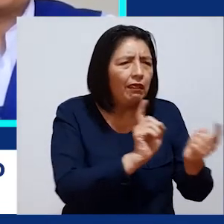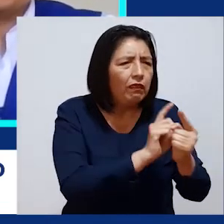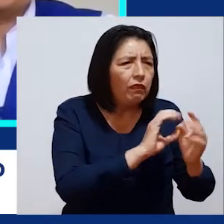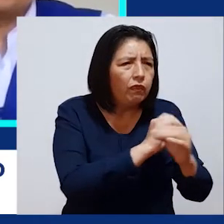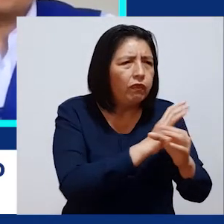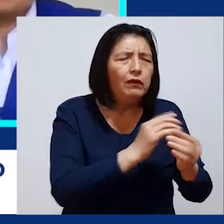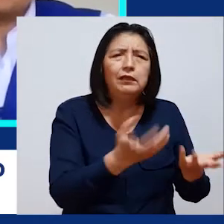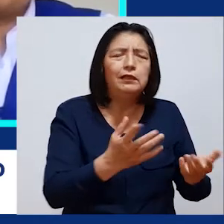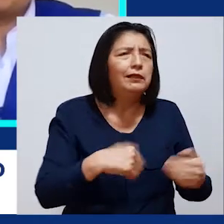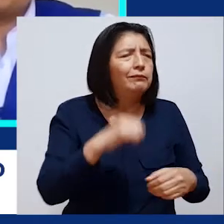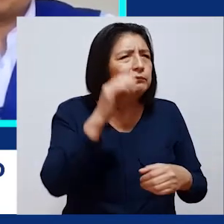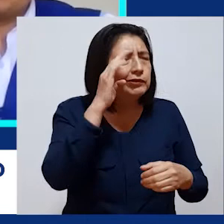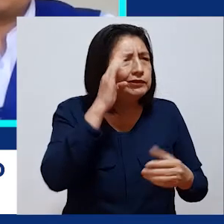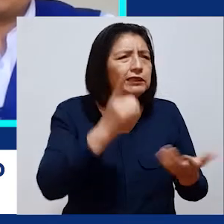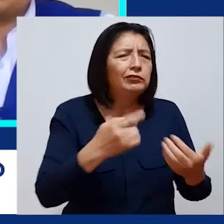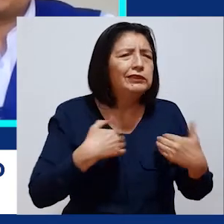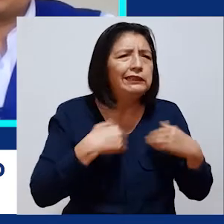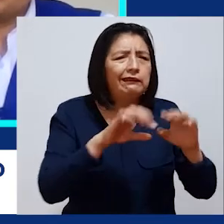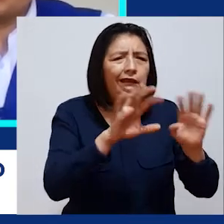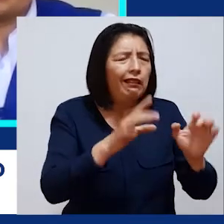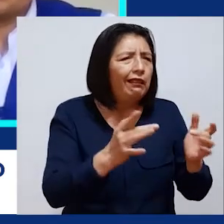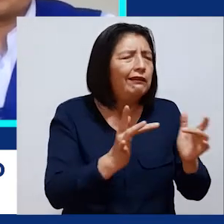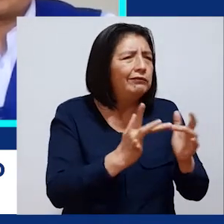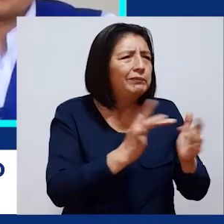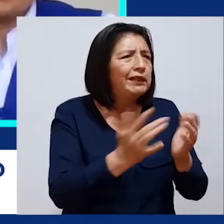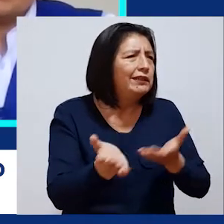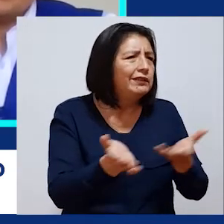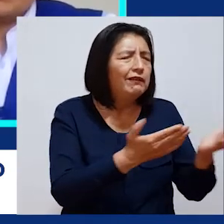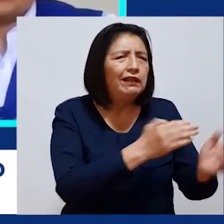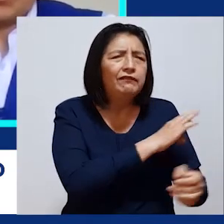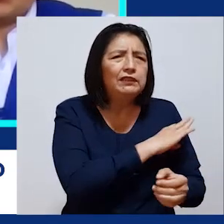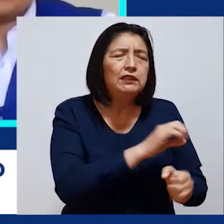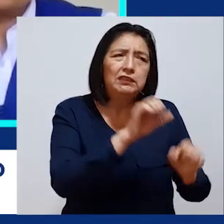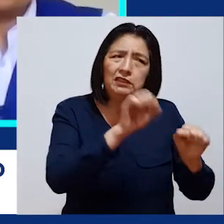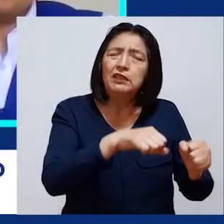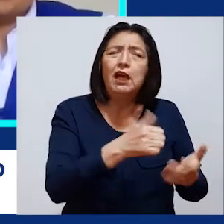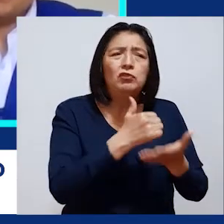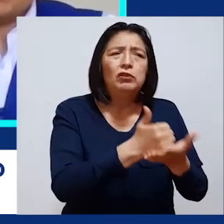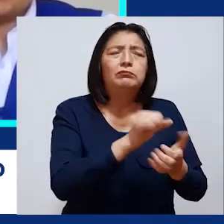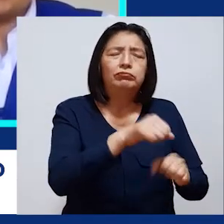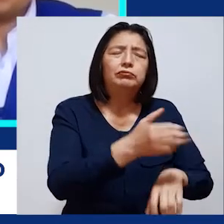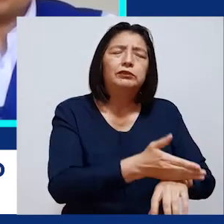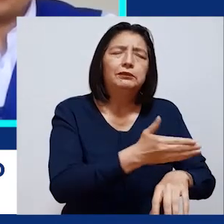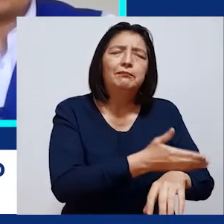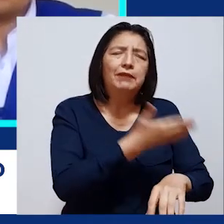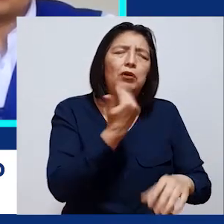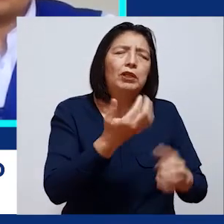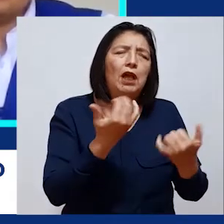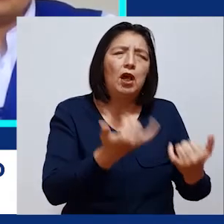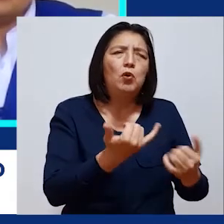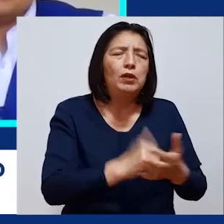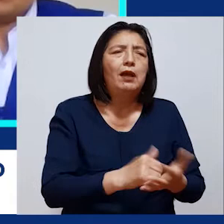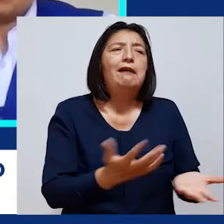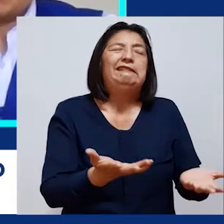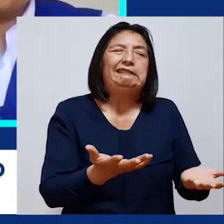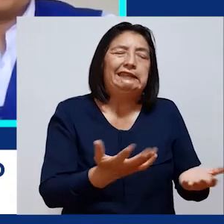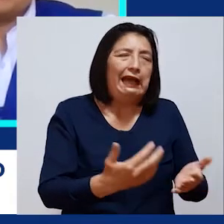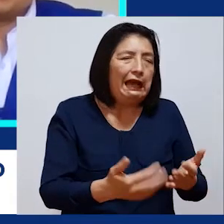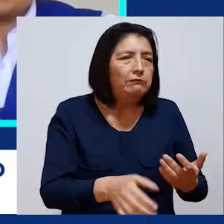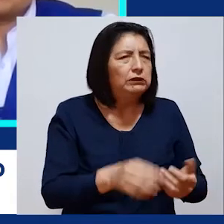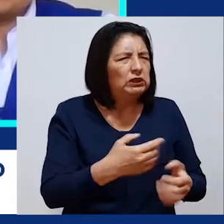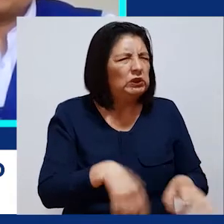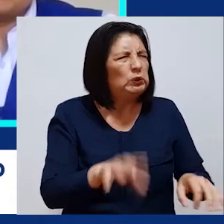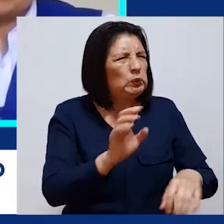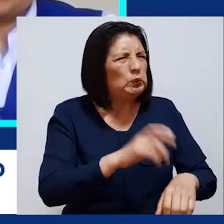la capacidad informática para llevar los casos al Ministerio Público. Esto ha ayudado tremendamente a que se mejore la situación, a pesar pues